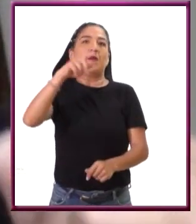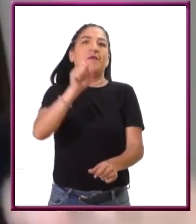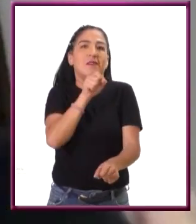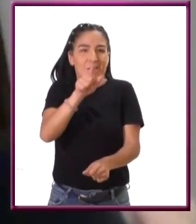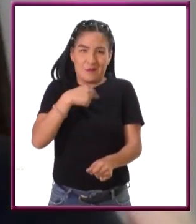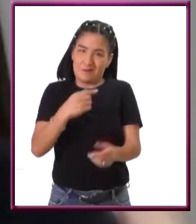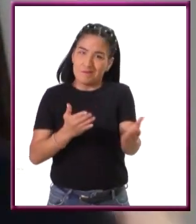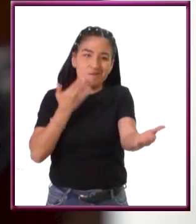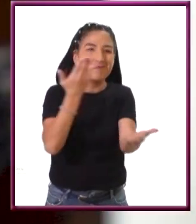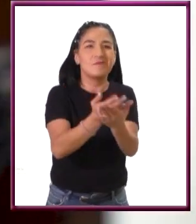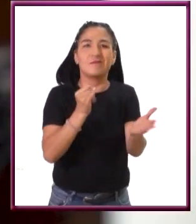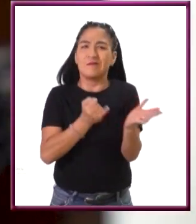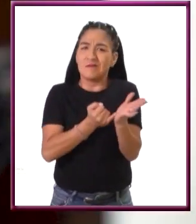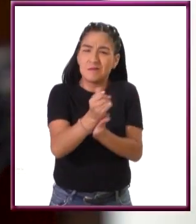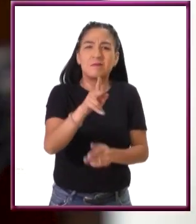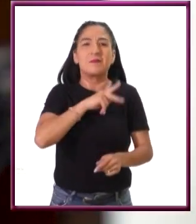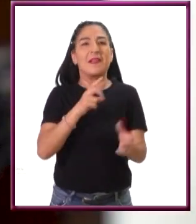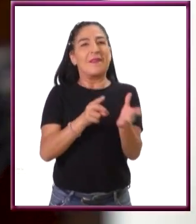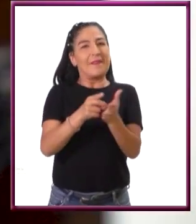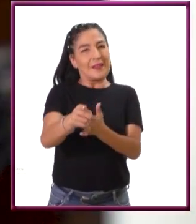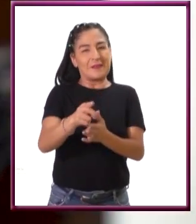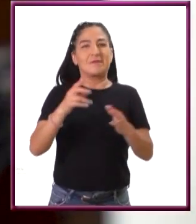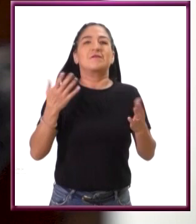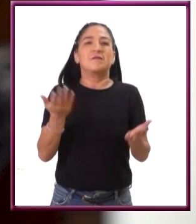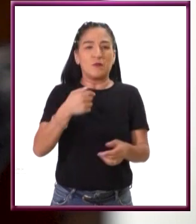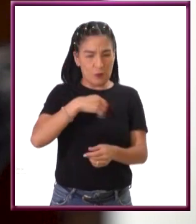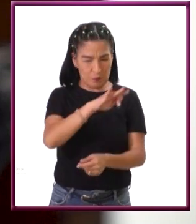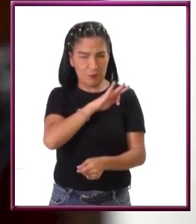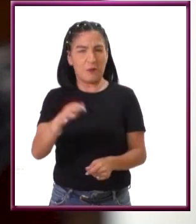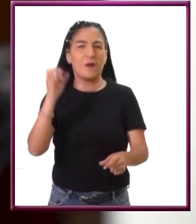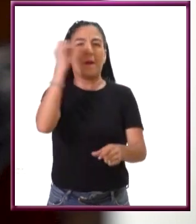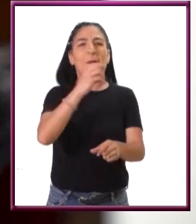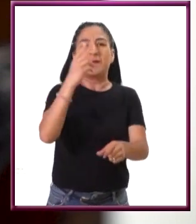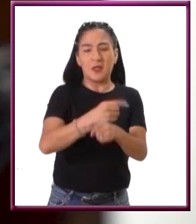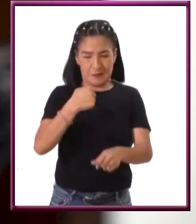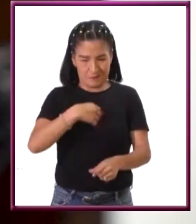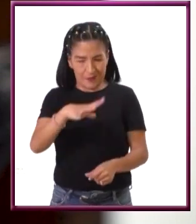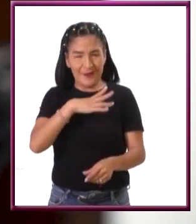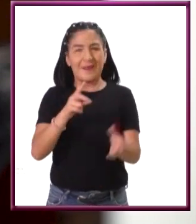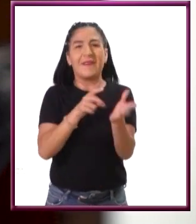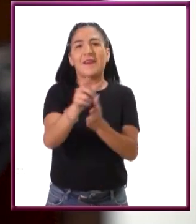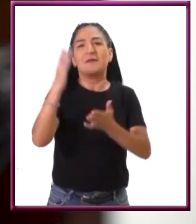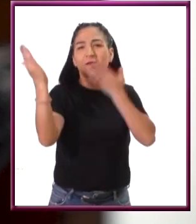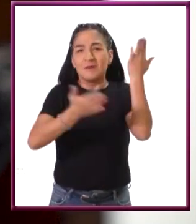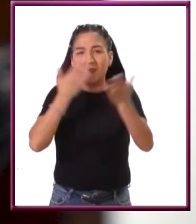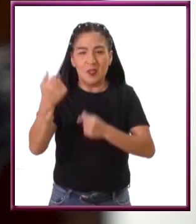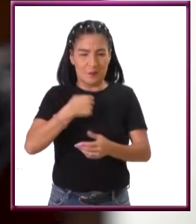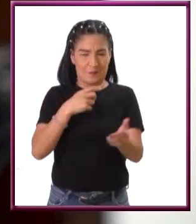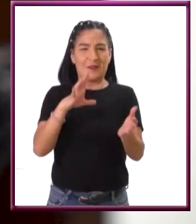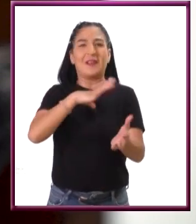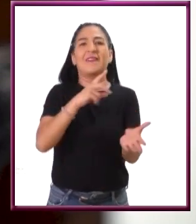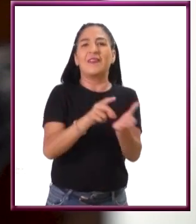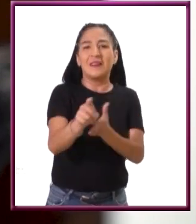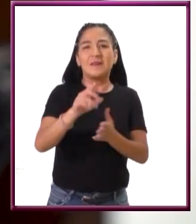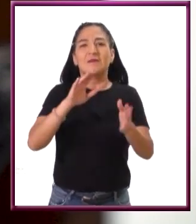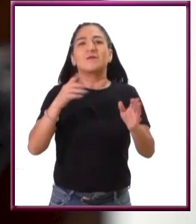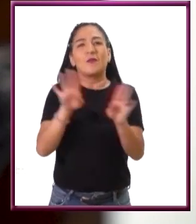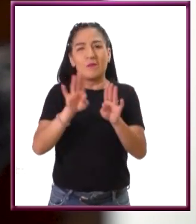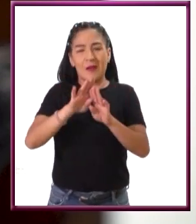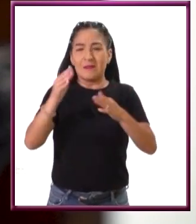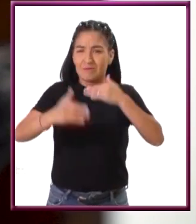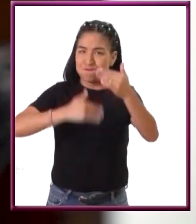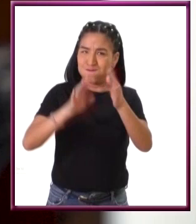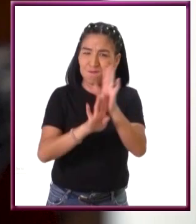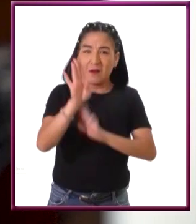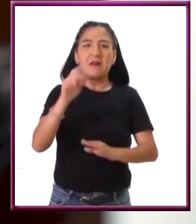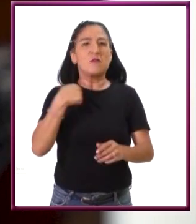también de exigir mis derechos. También de decir, yo aquí tengo una oportunidad, yo tengo derecho a estudiar, yo tengo derecho a crecer, yo tengo